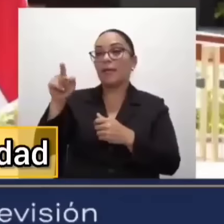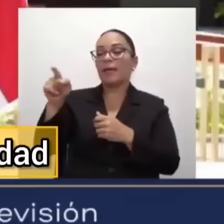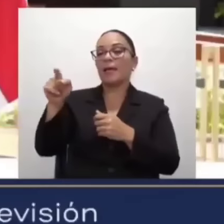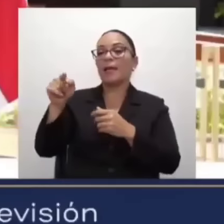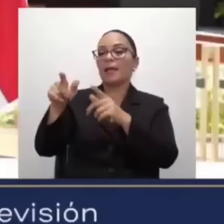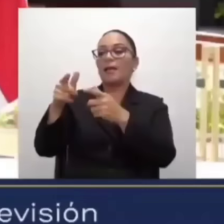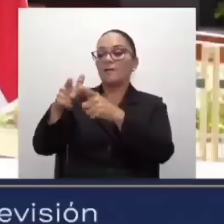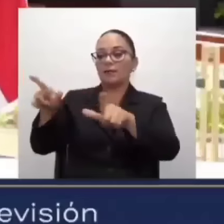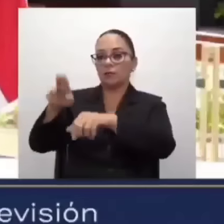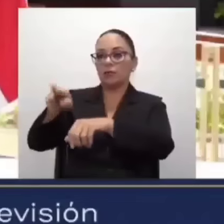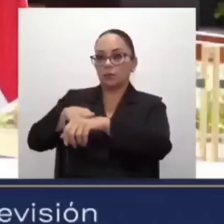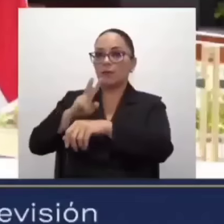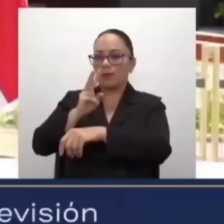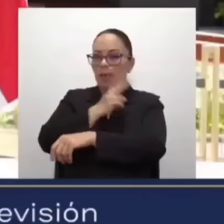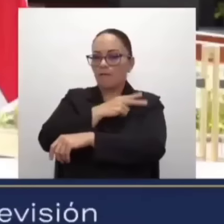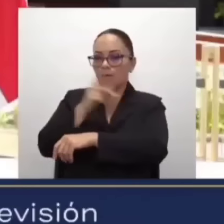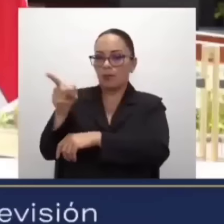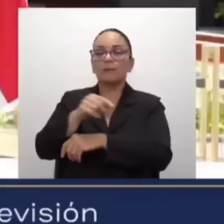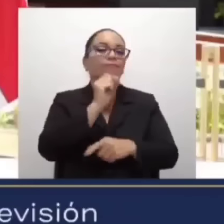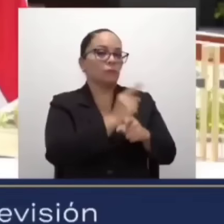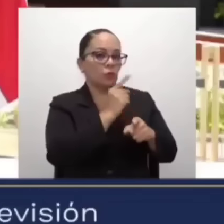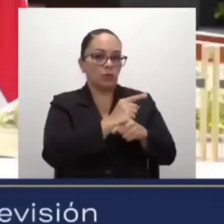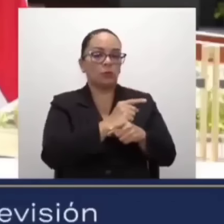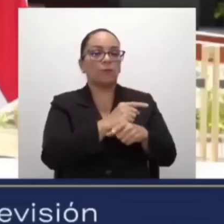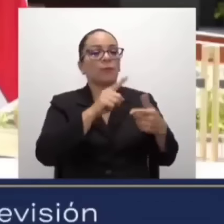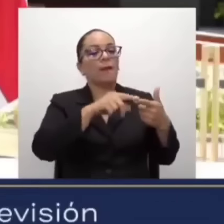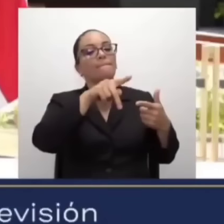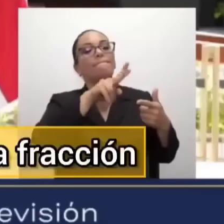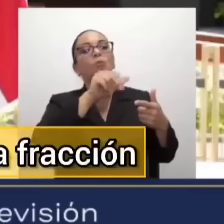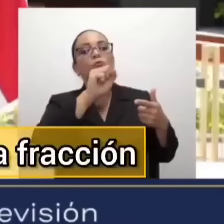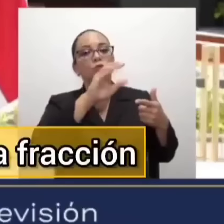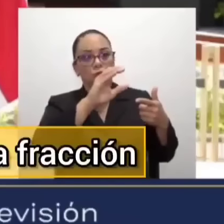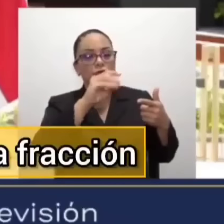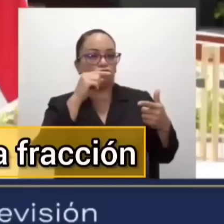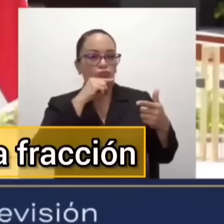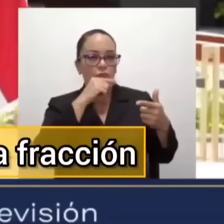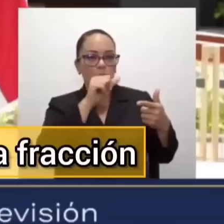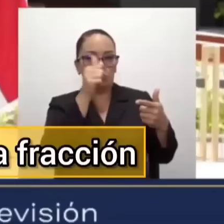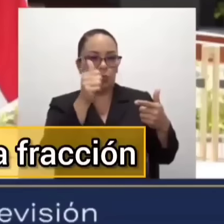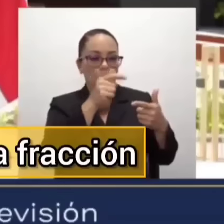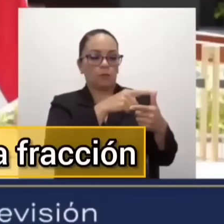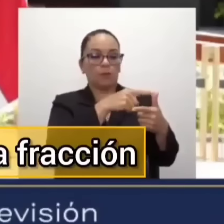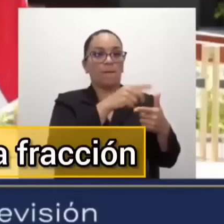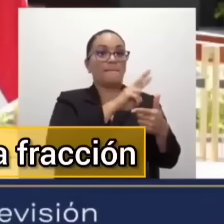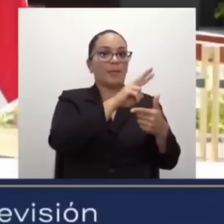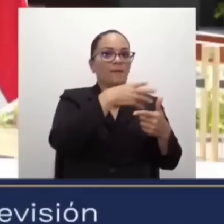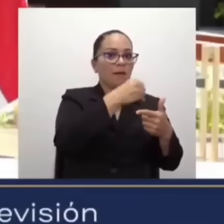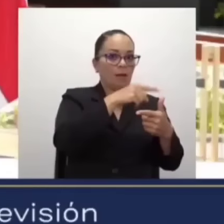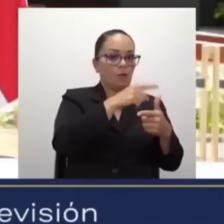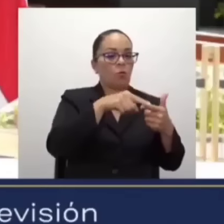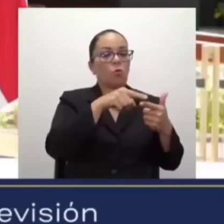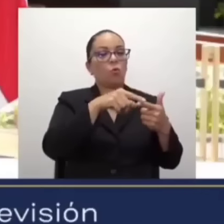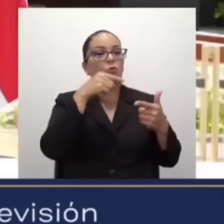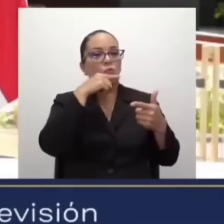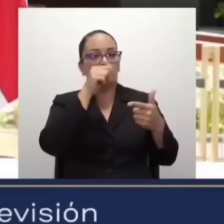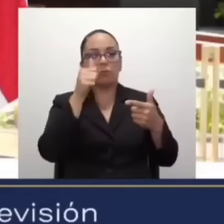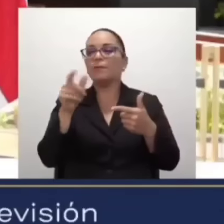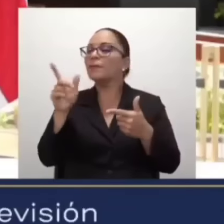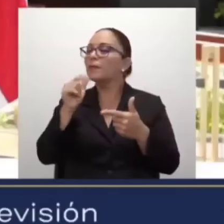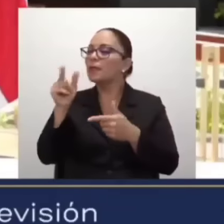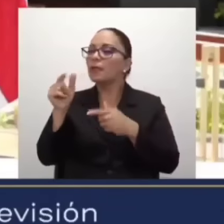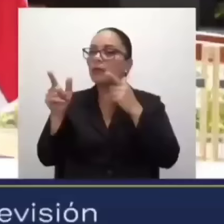Liberación, ¿verdad? Sí, señor. Y okay. También el PUS que está impulsando para que esto… ¿Cuál diputado del PUS? ¿Toda la fracción? Tengo